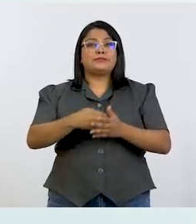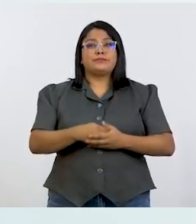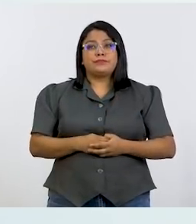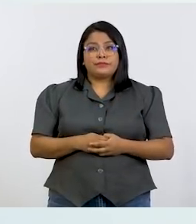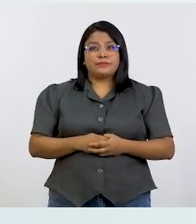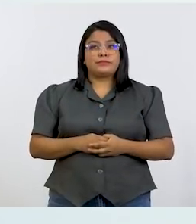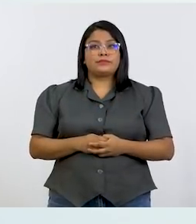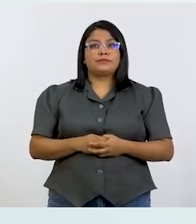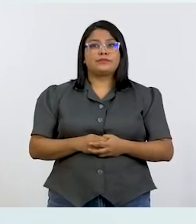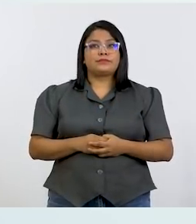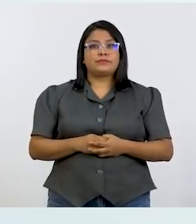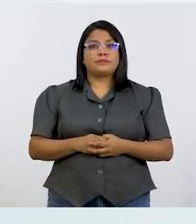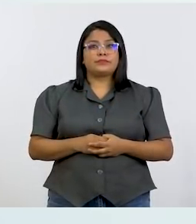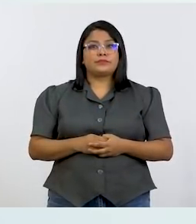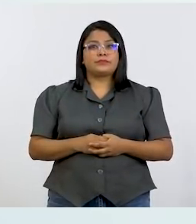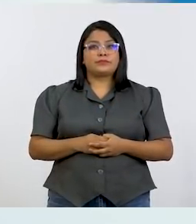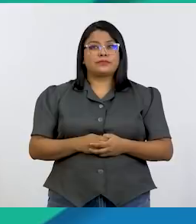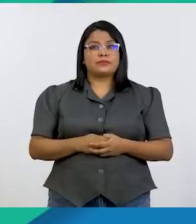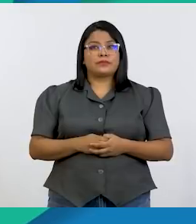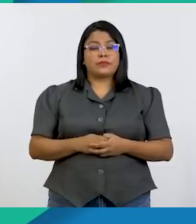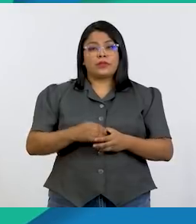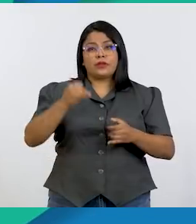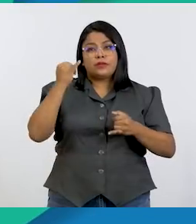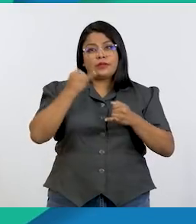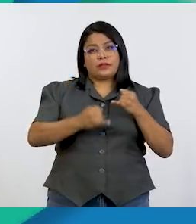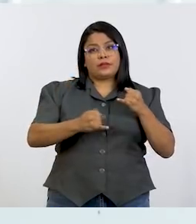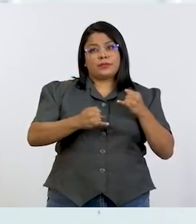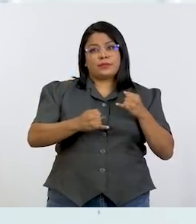la cantidad inicial de estos.